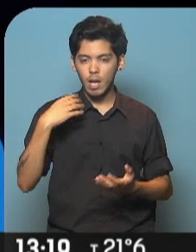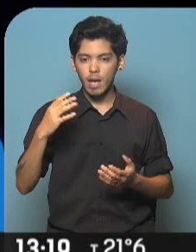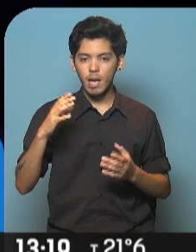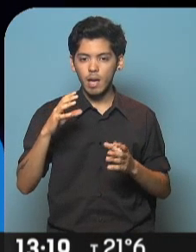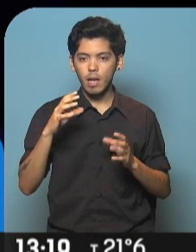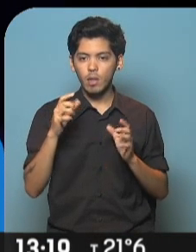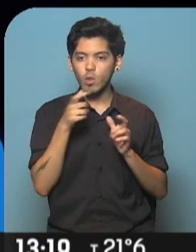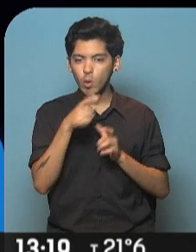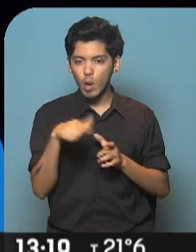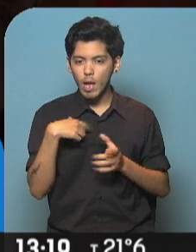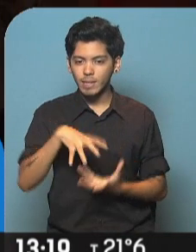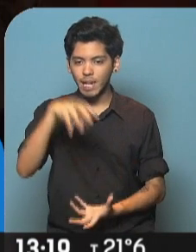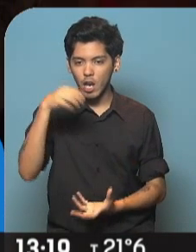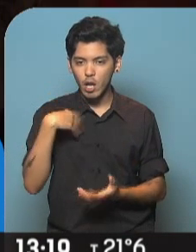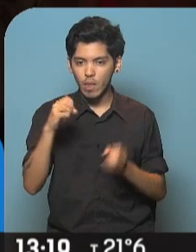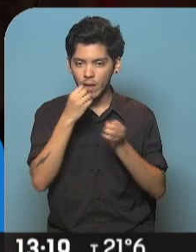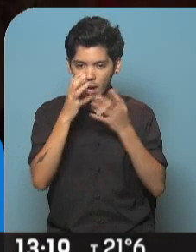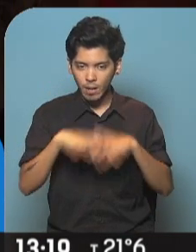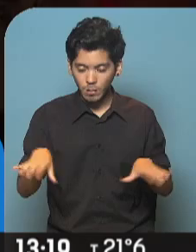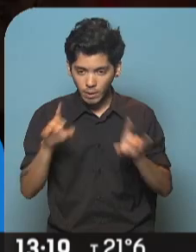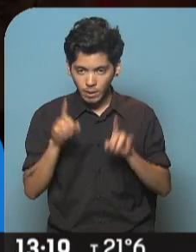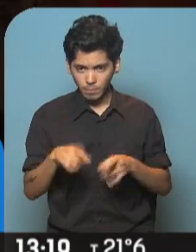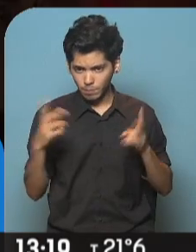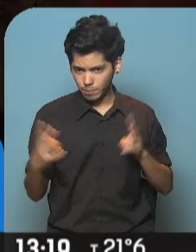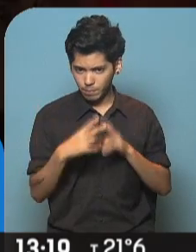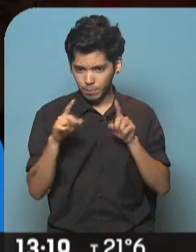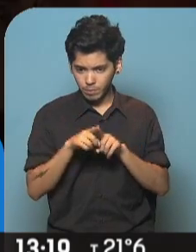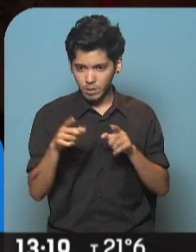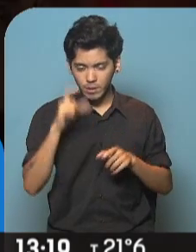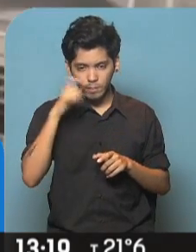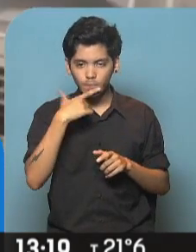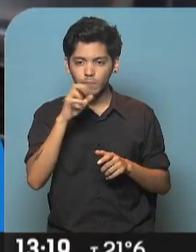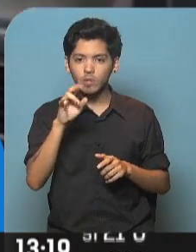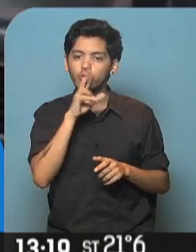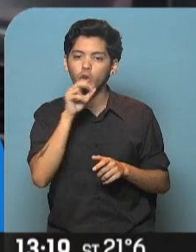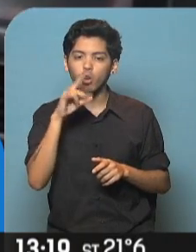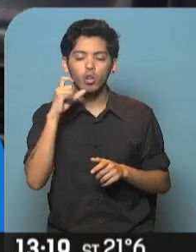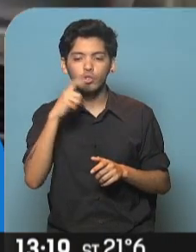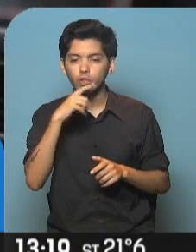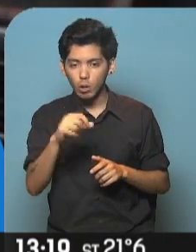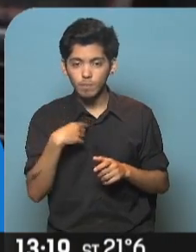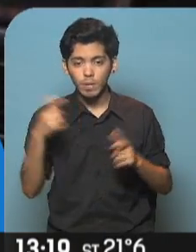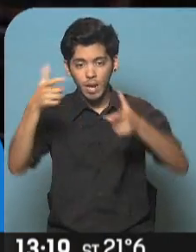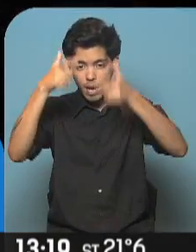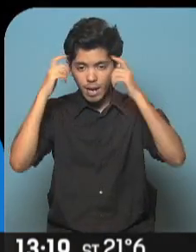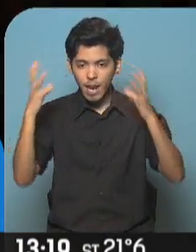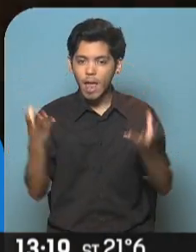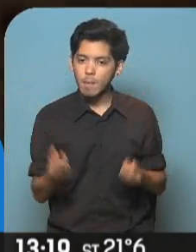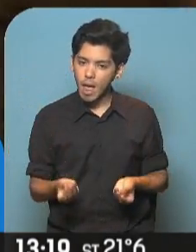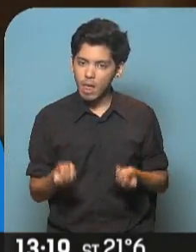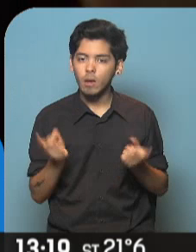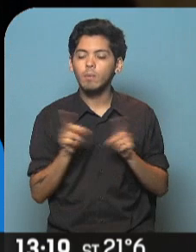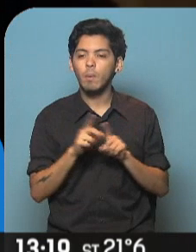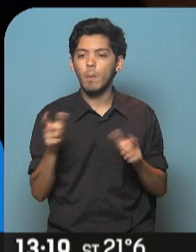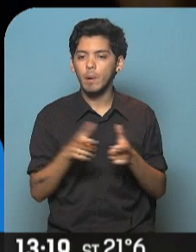de la ironía, la sátira política, para encontrarnos con esta historia, con César Troncoso en el elenco. Y La Reina del Miedo, la gran película de esta semana,